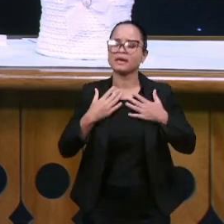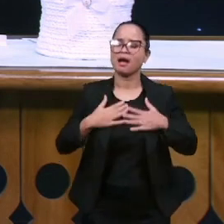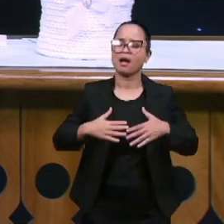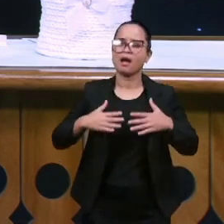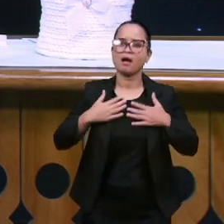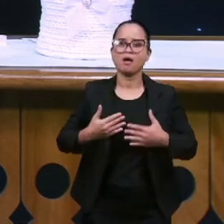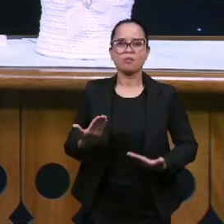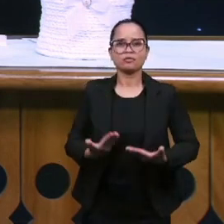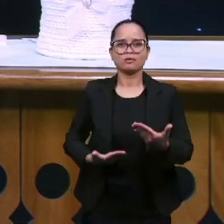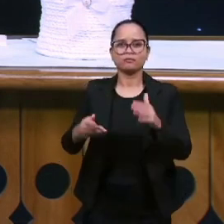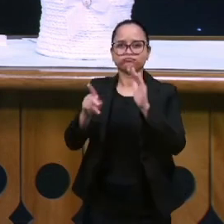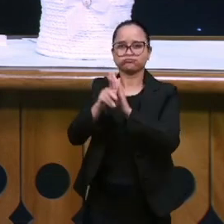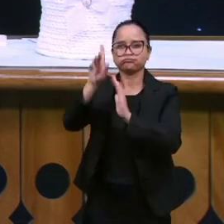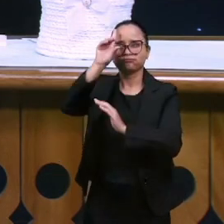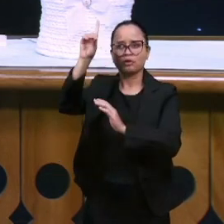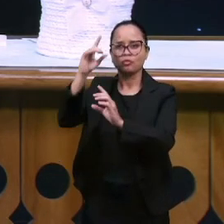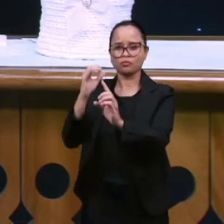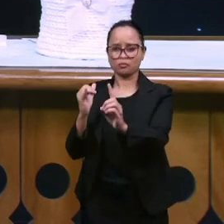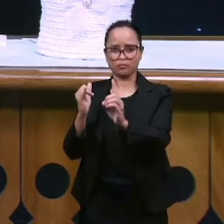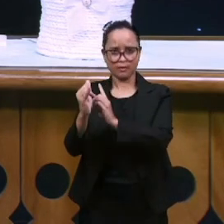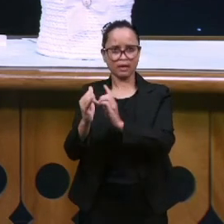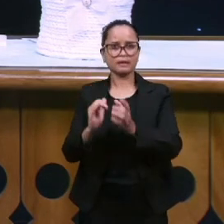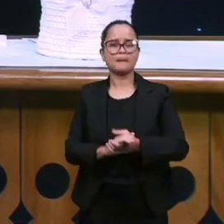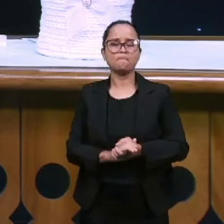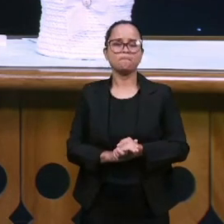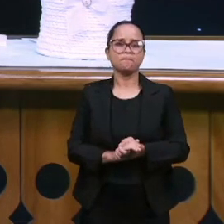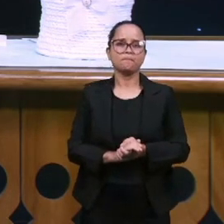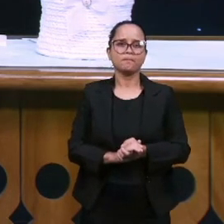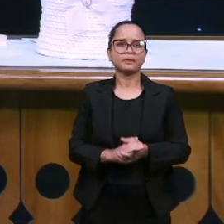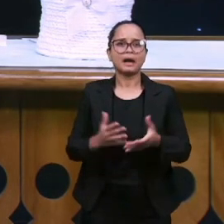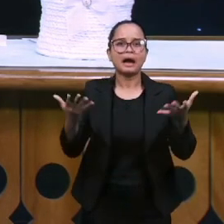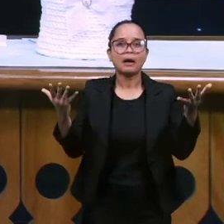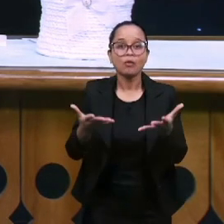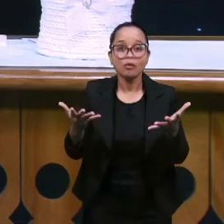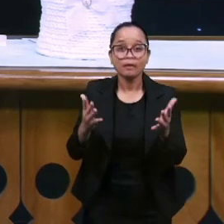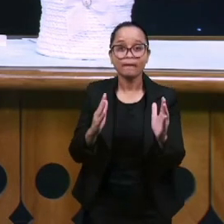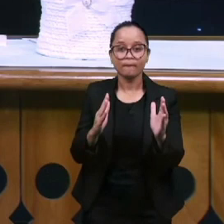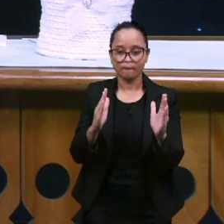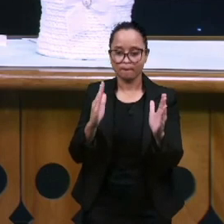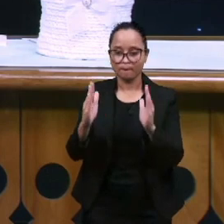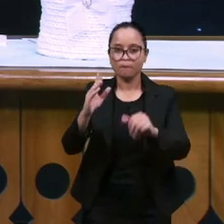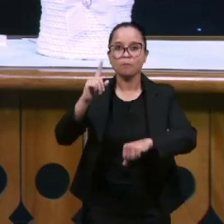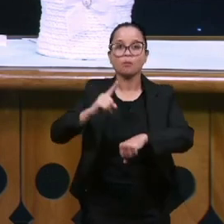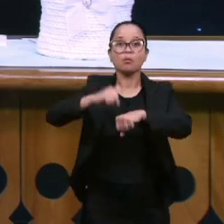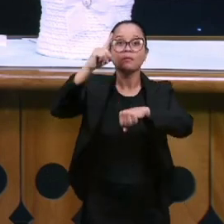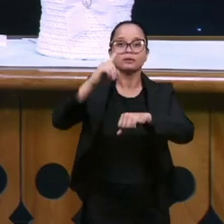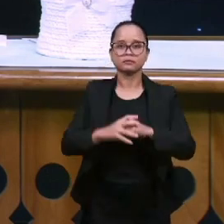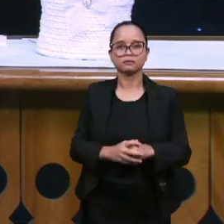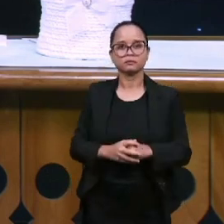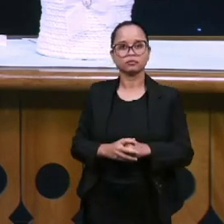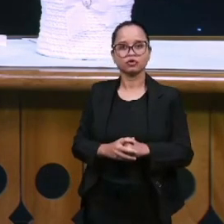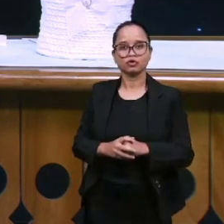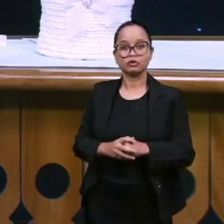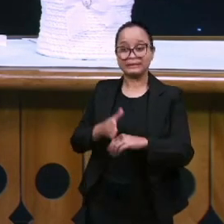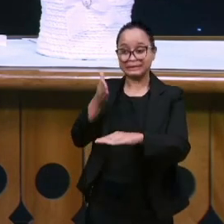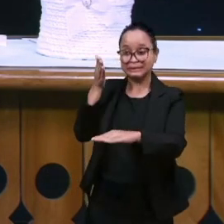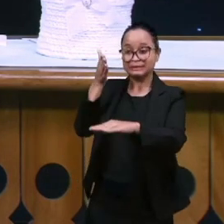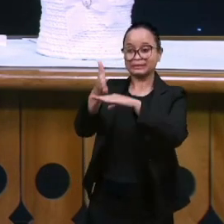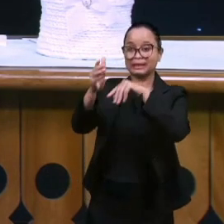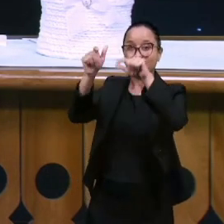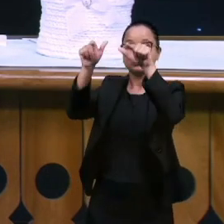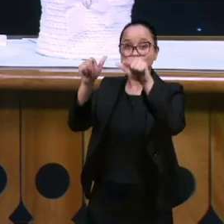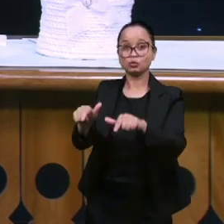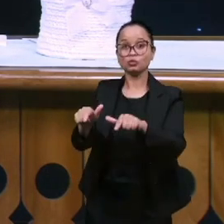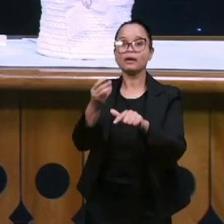un profeta. Y ahora, un momento crucial que era para entrar a la